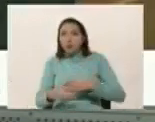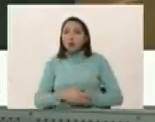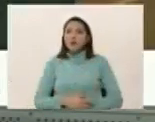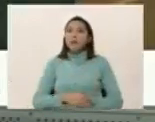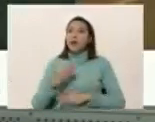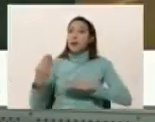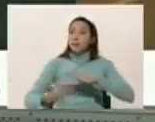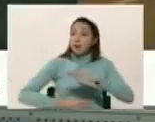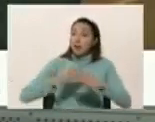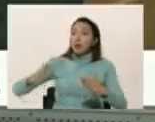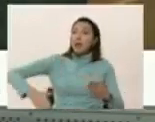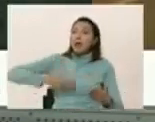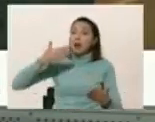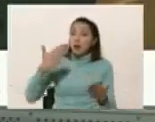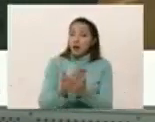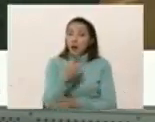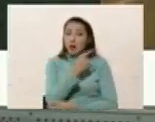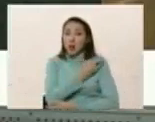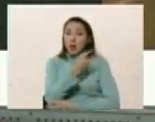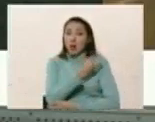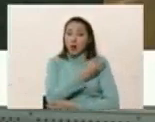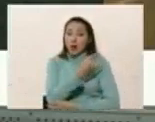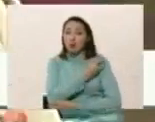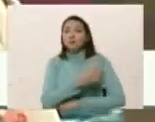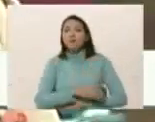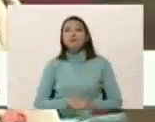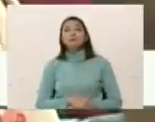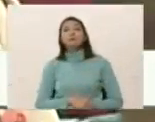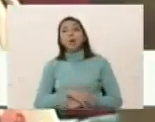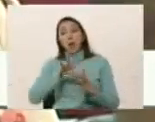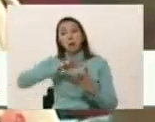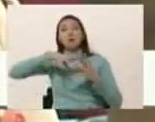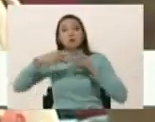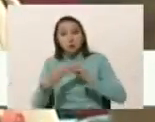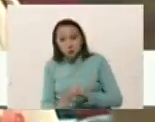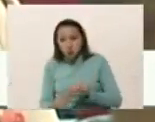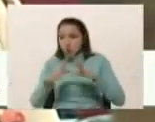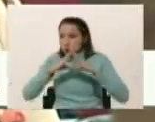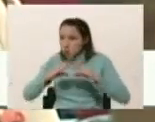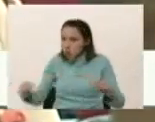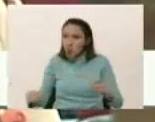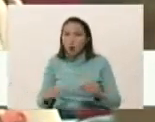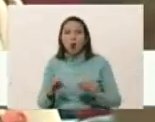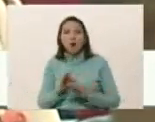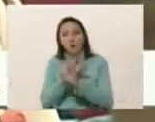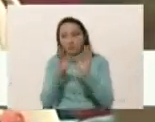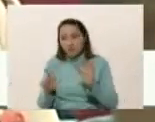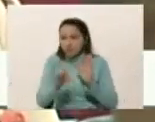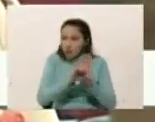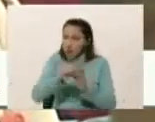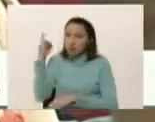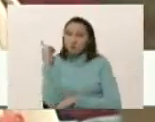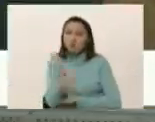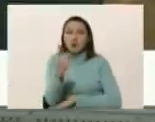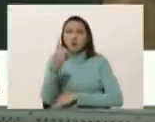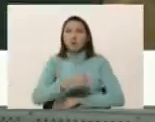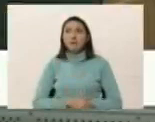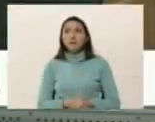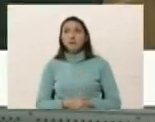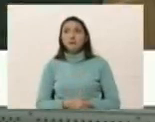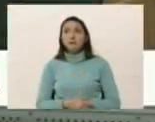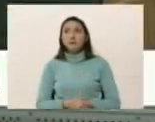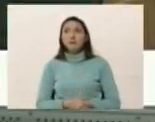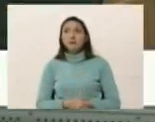del subsistema de educación universitaria deben ajustar su contenido a lo previsto a esta ley asimismo los